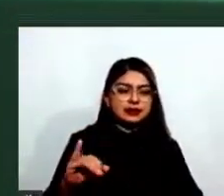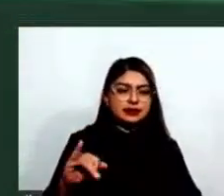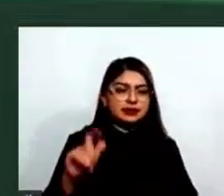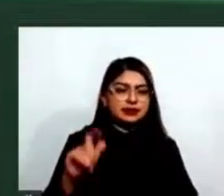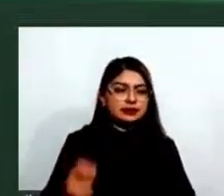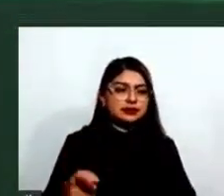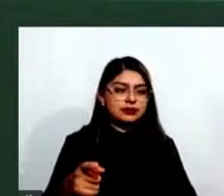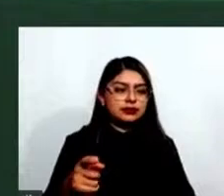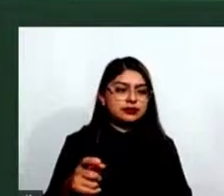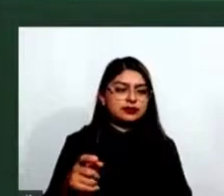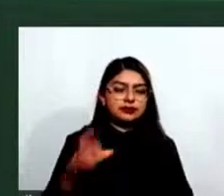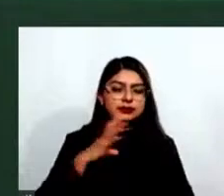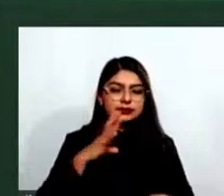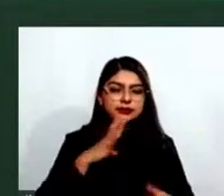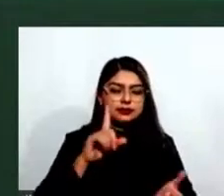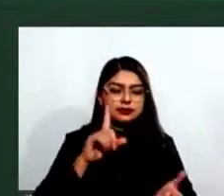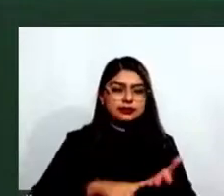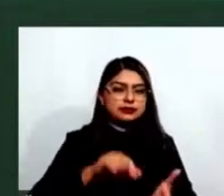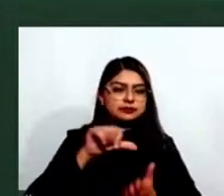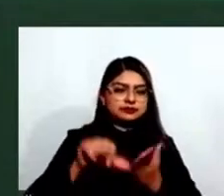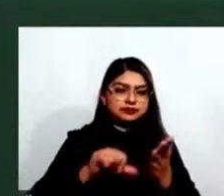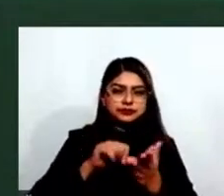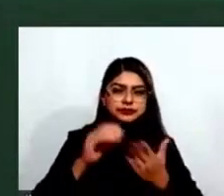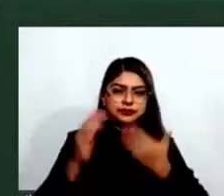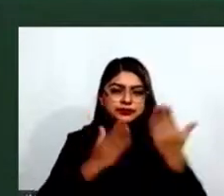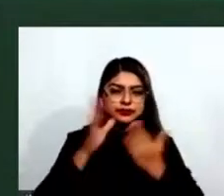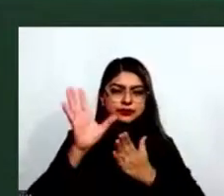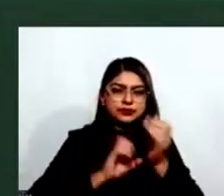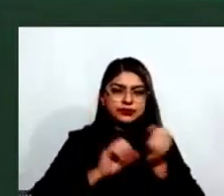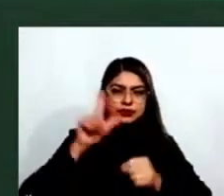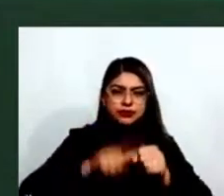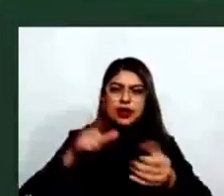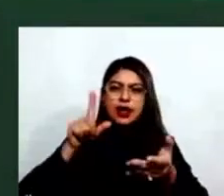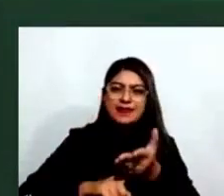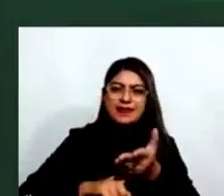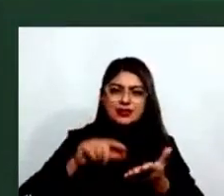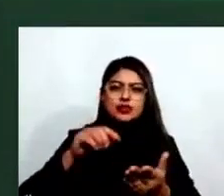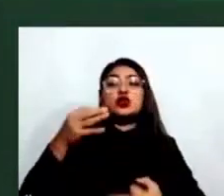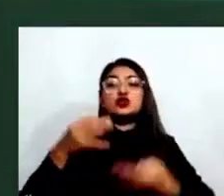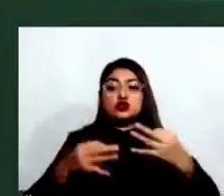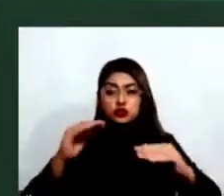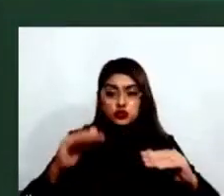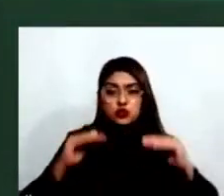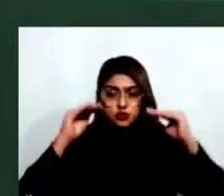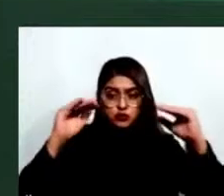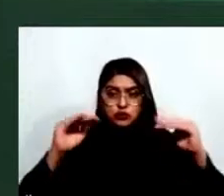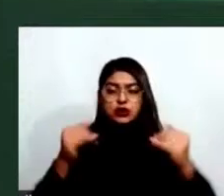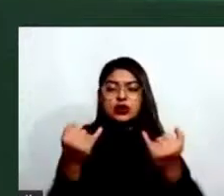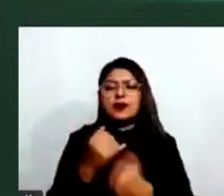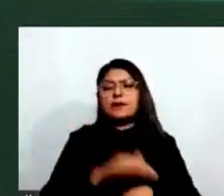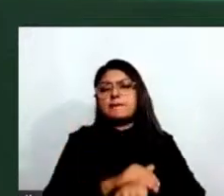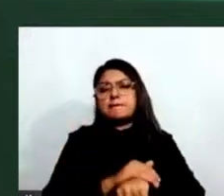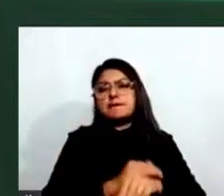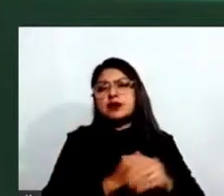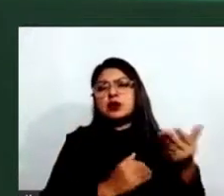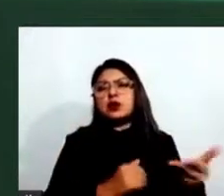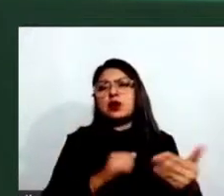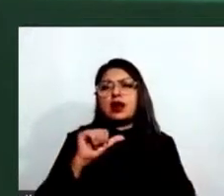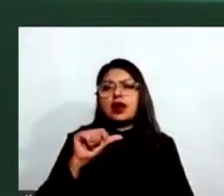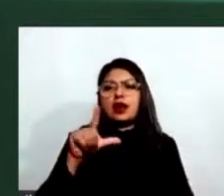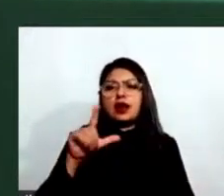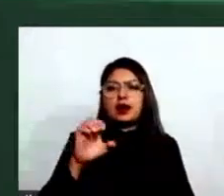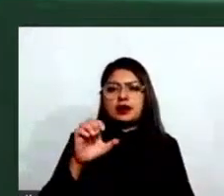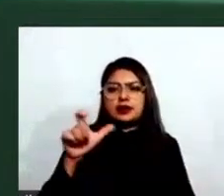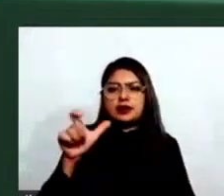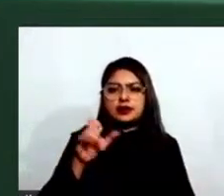de la Suprema Corte de Justicia de la Nación. A nuestro amigo Alexei Julio Estrada, quien nos acompaña, que